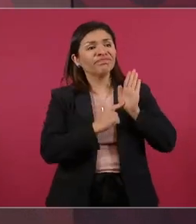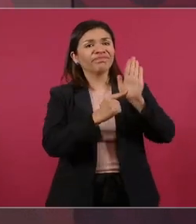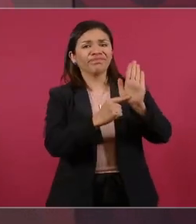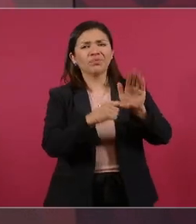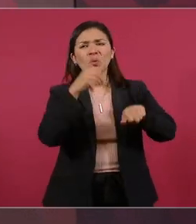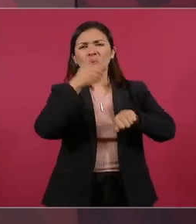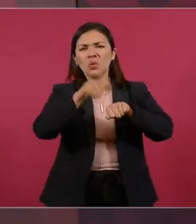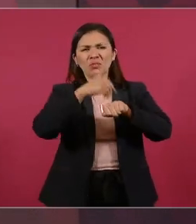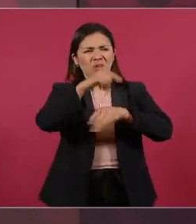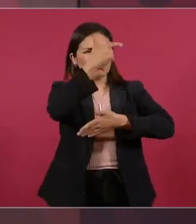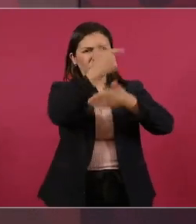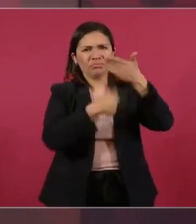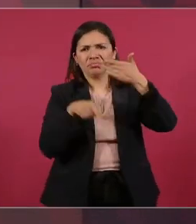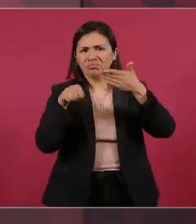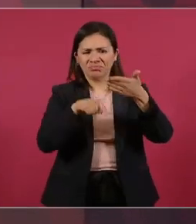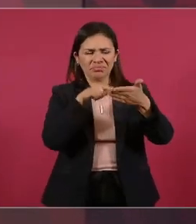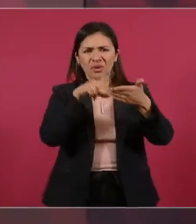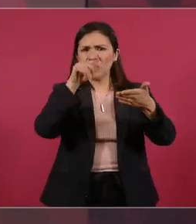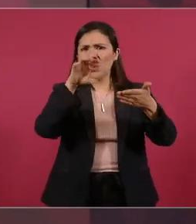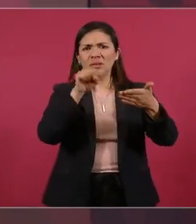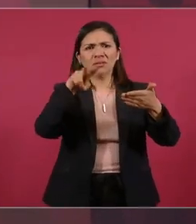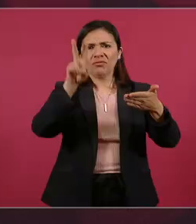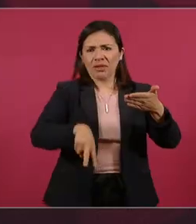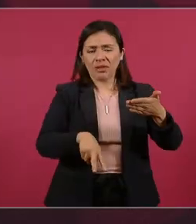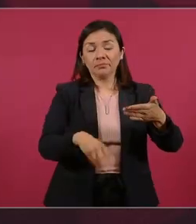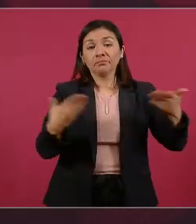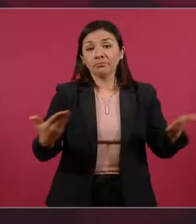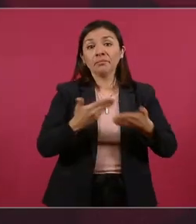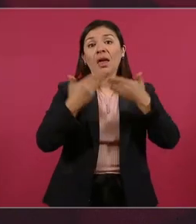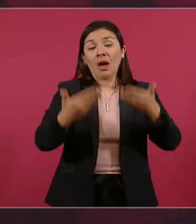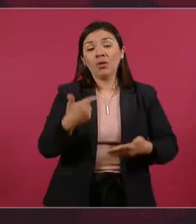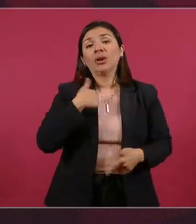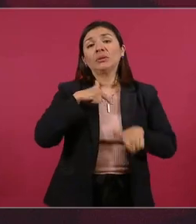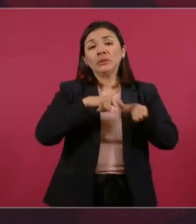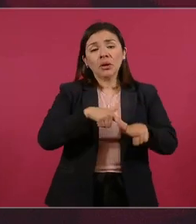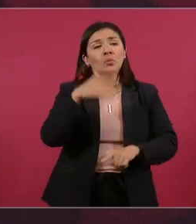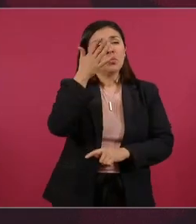Y estamos llevando a cabo una búsqueda en todo el país.